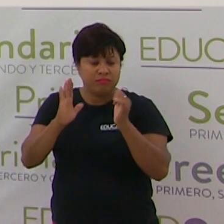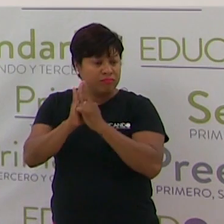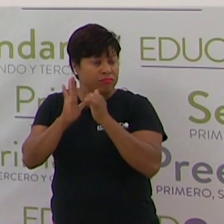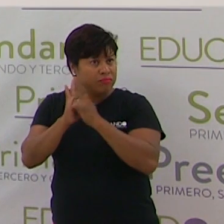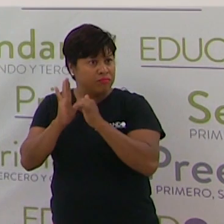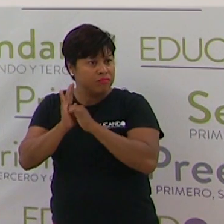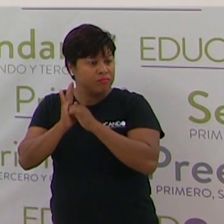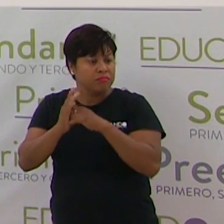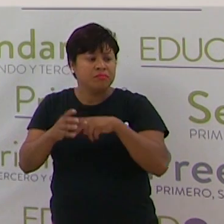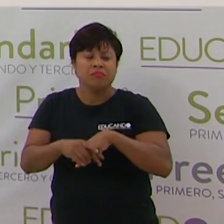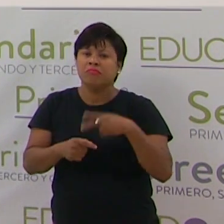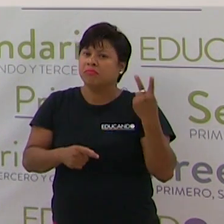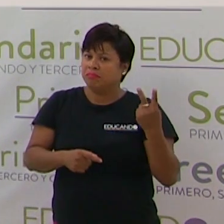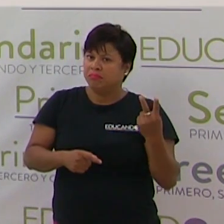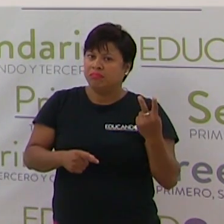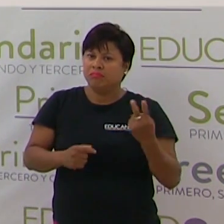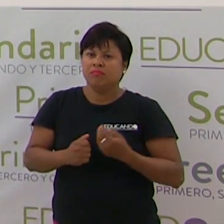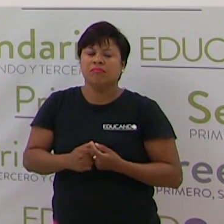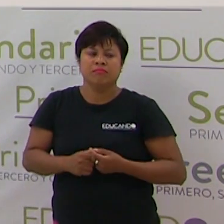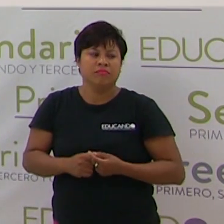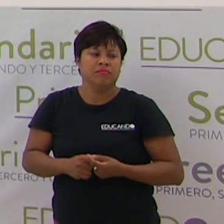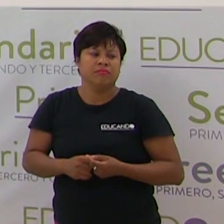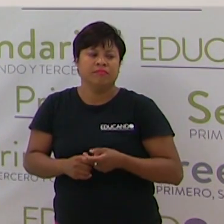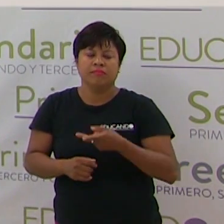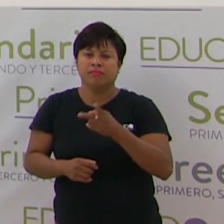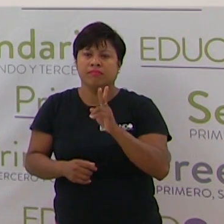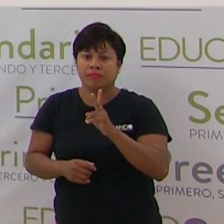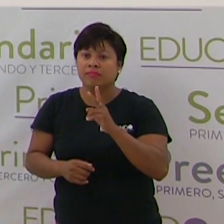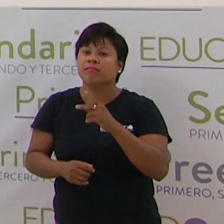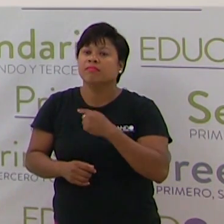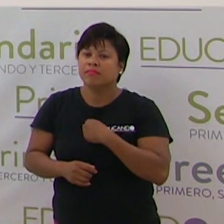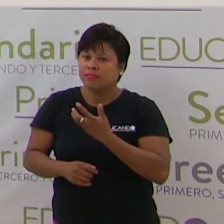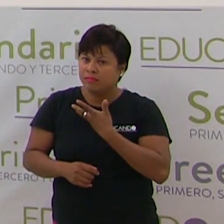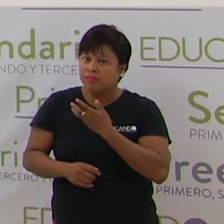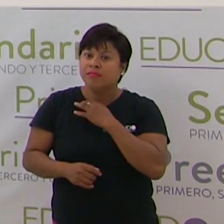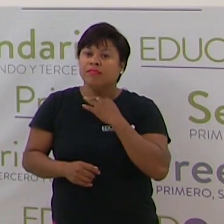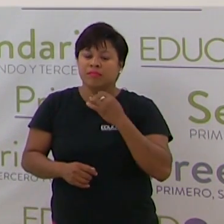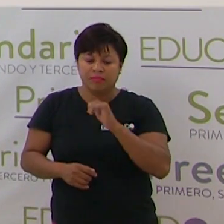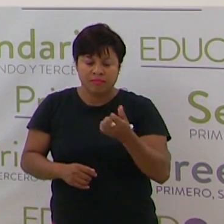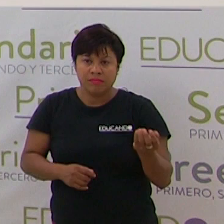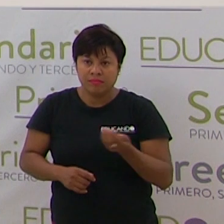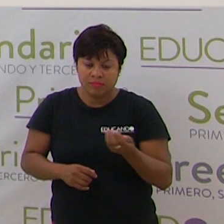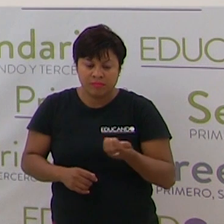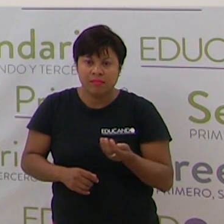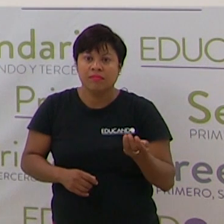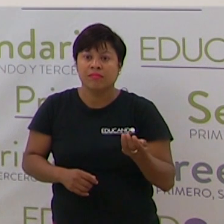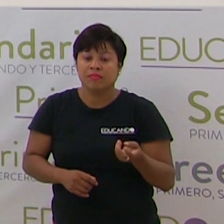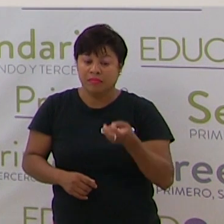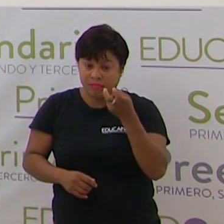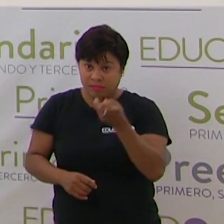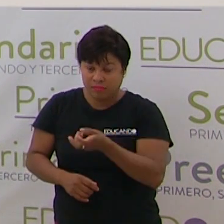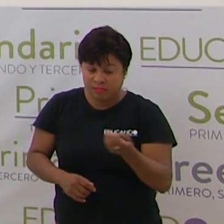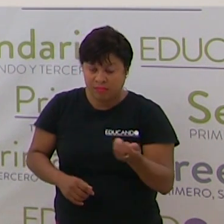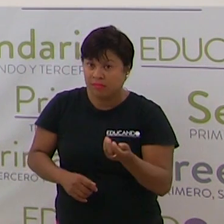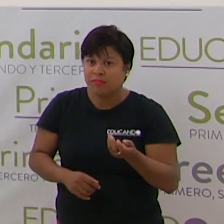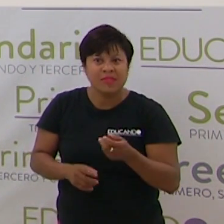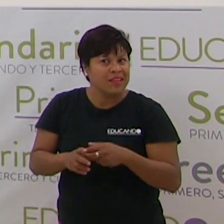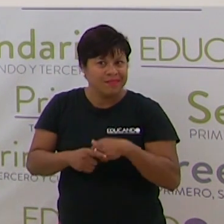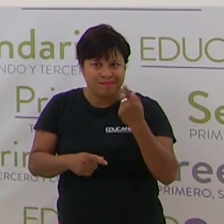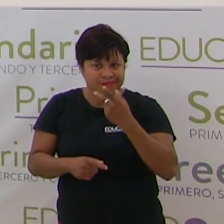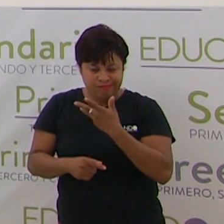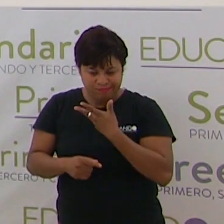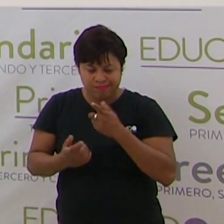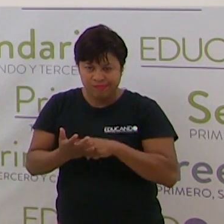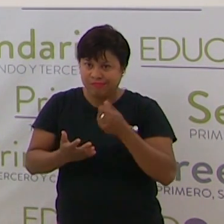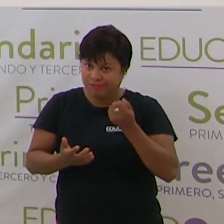está hueco. Ah, pero aquí tengo otro dado. Y este dado no está hueco.